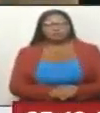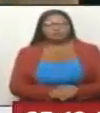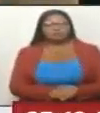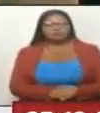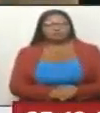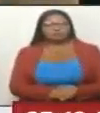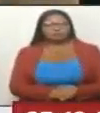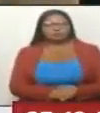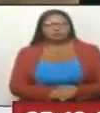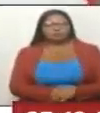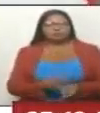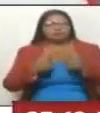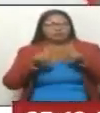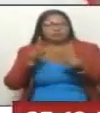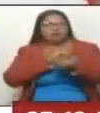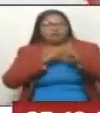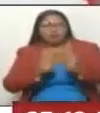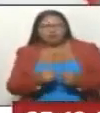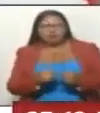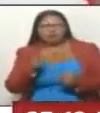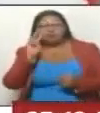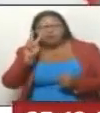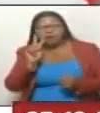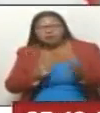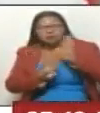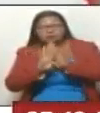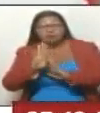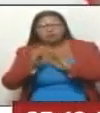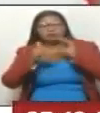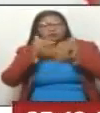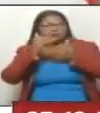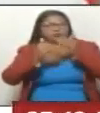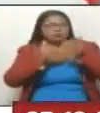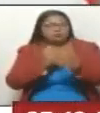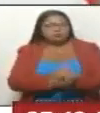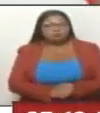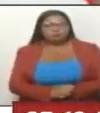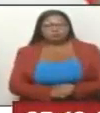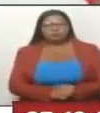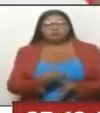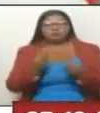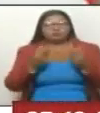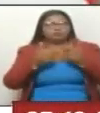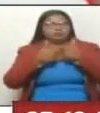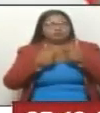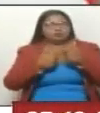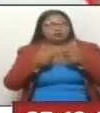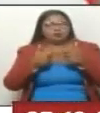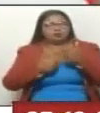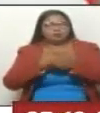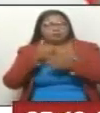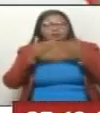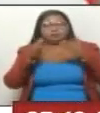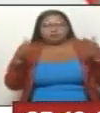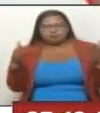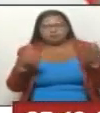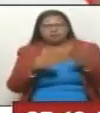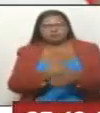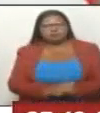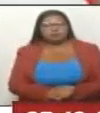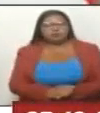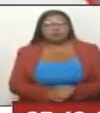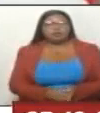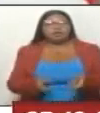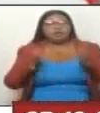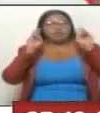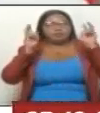poderes. Eso pues tiene que desarrollarse con mucha más amplitud. En segundo lugar, el tema de la